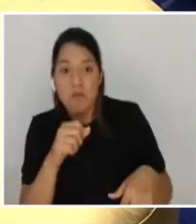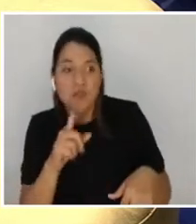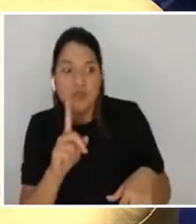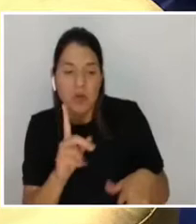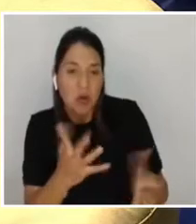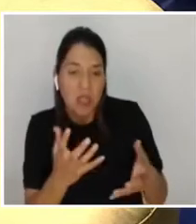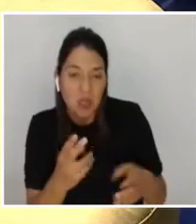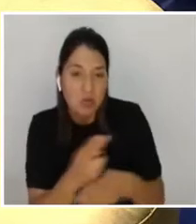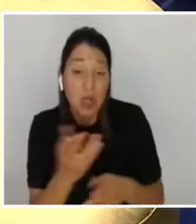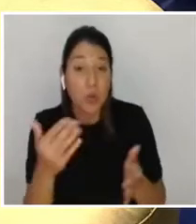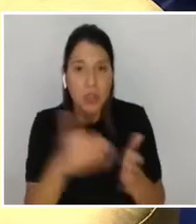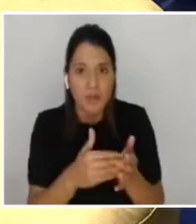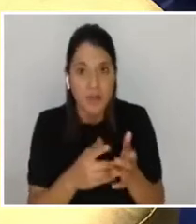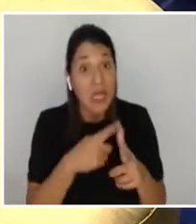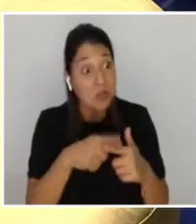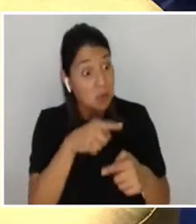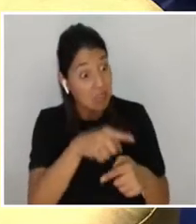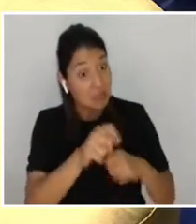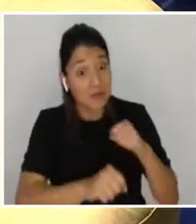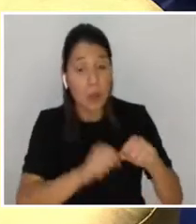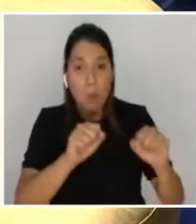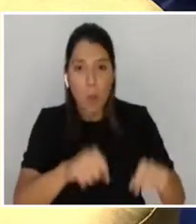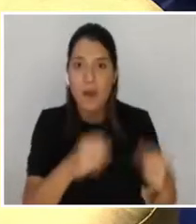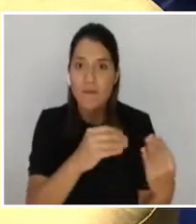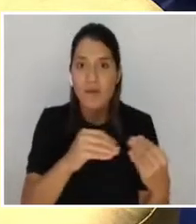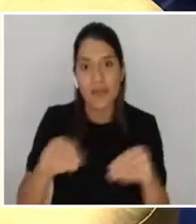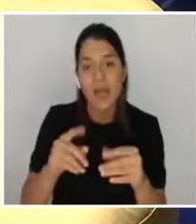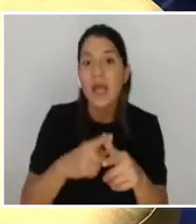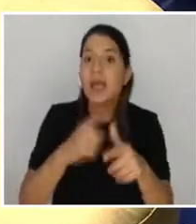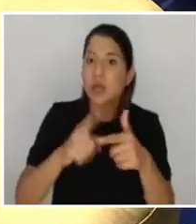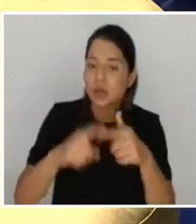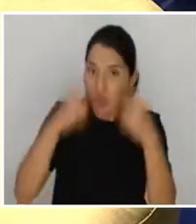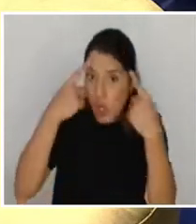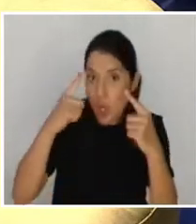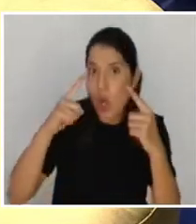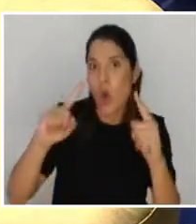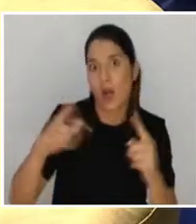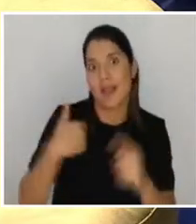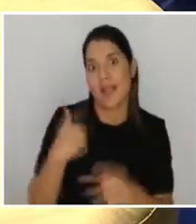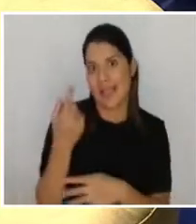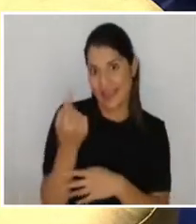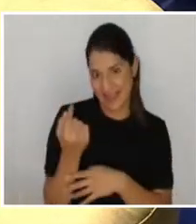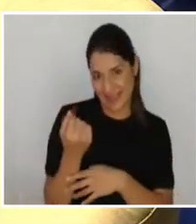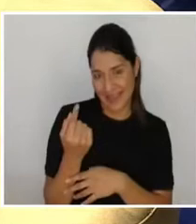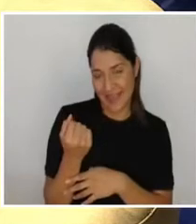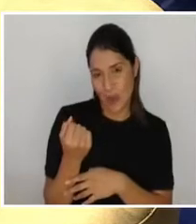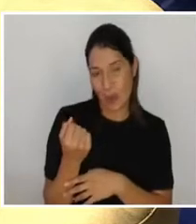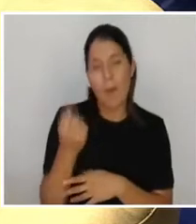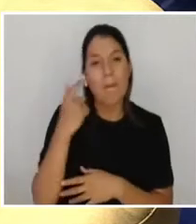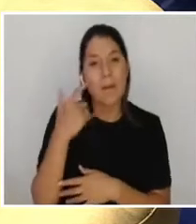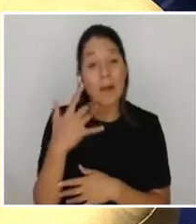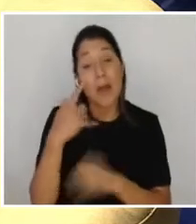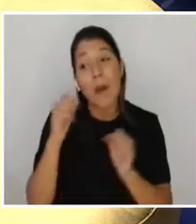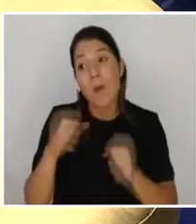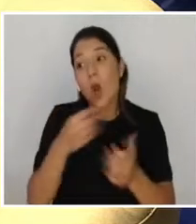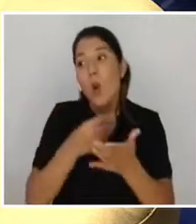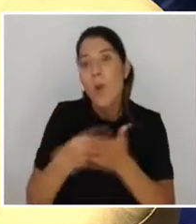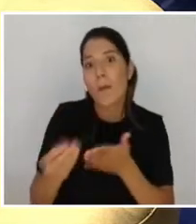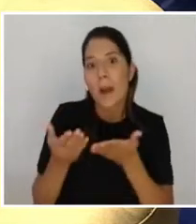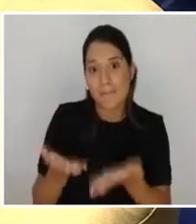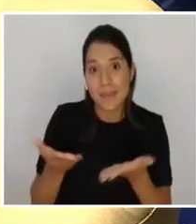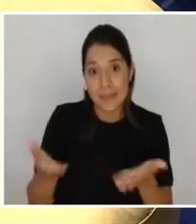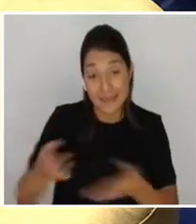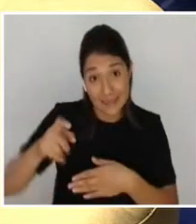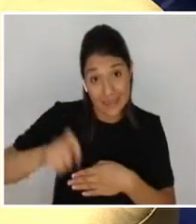nosotros podemos vender esa bicicleta y de ahí generar activos, ¿verdad? Para comprar los materiales requeridos